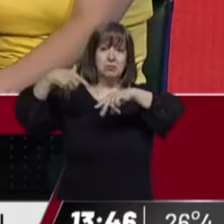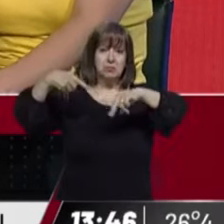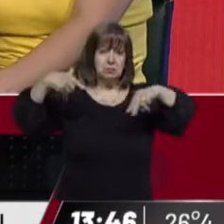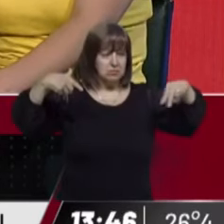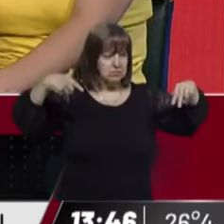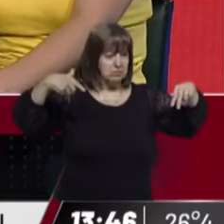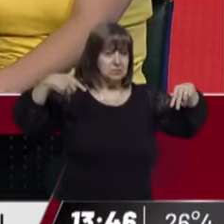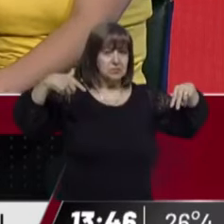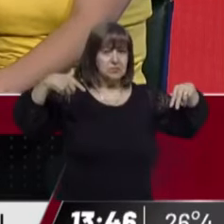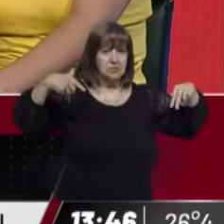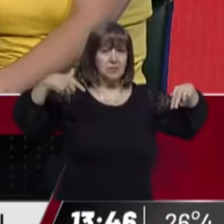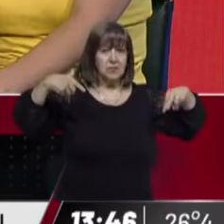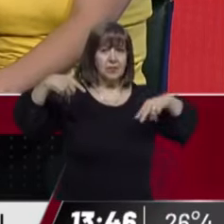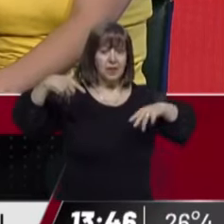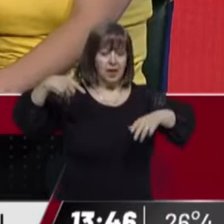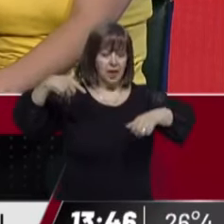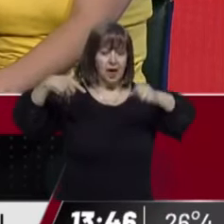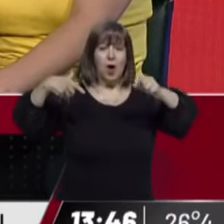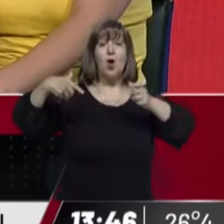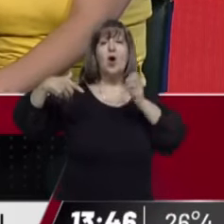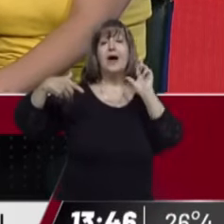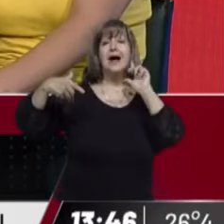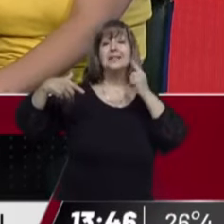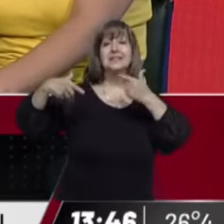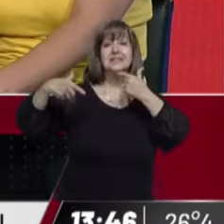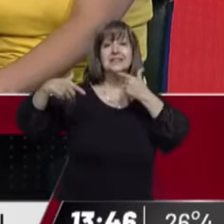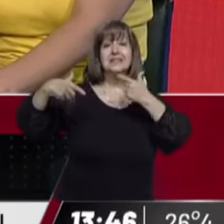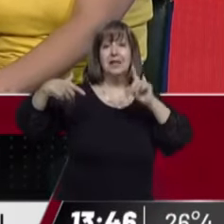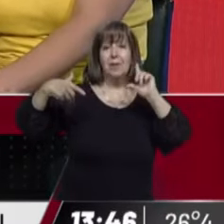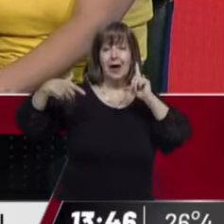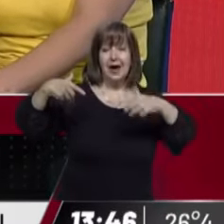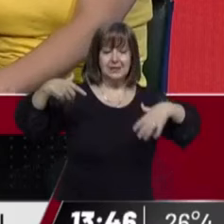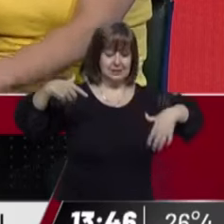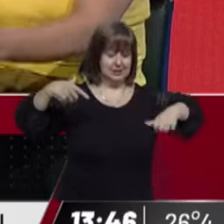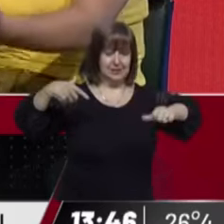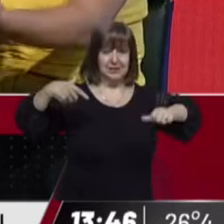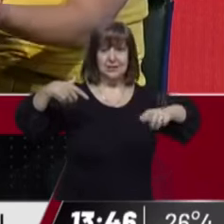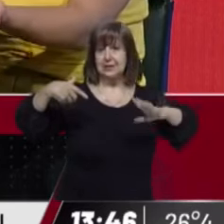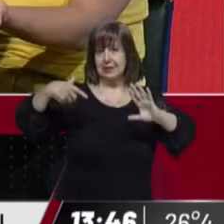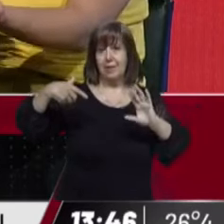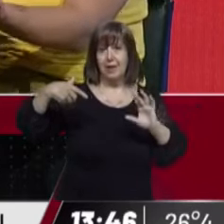abre el gas o abre... La gaveta donde va el...